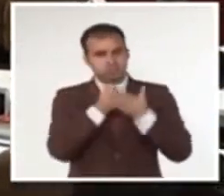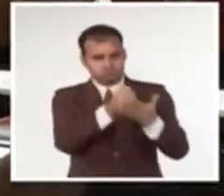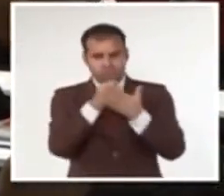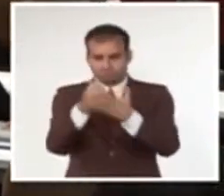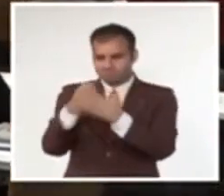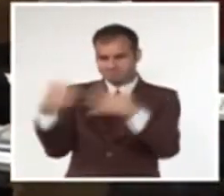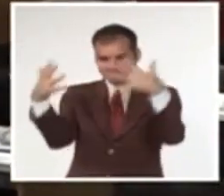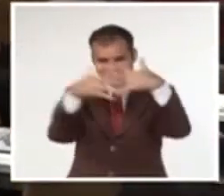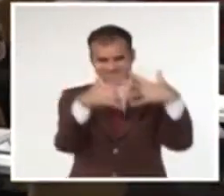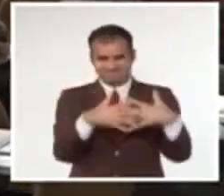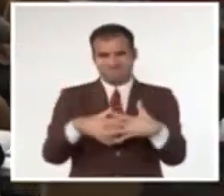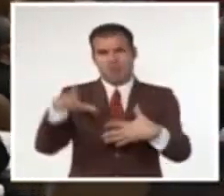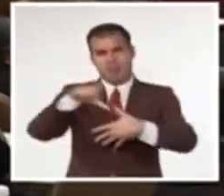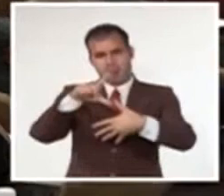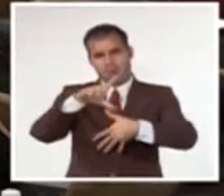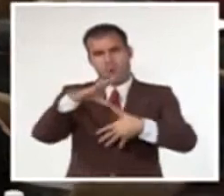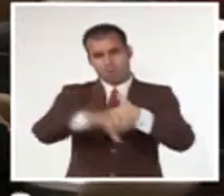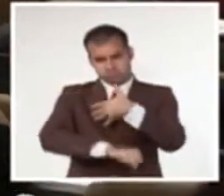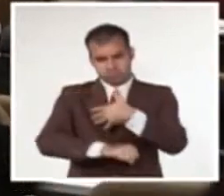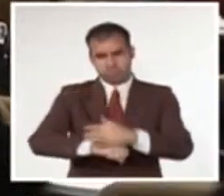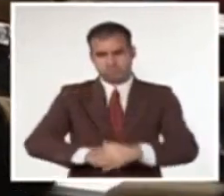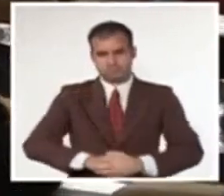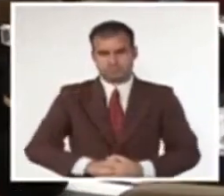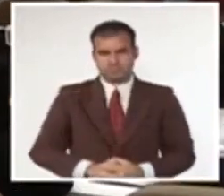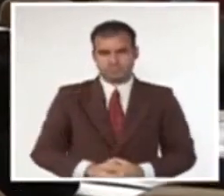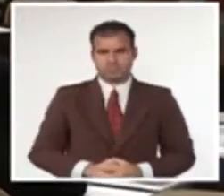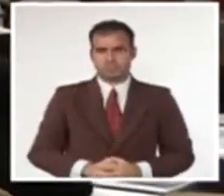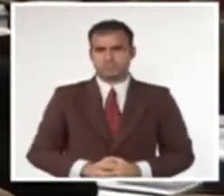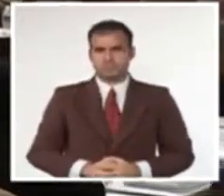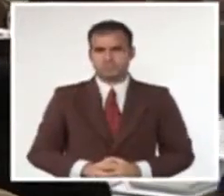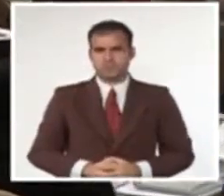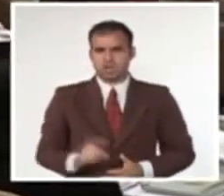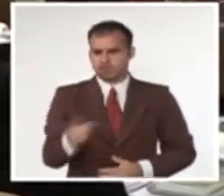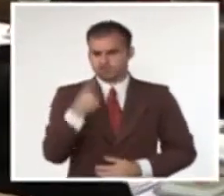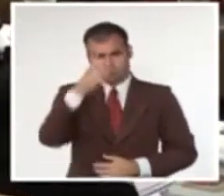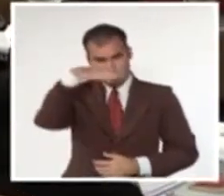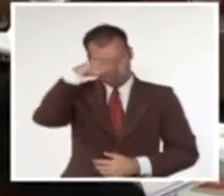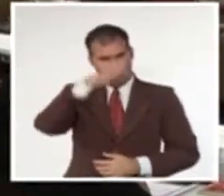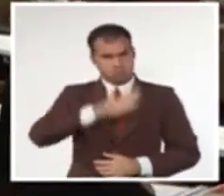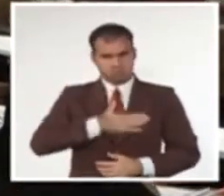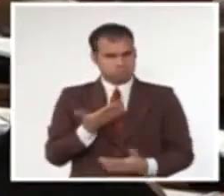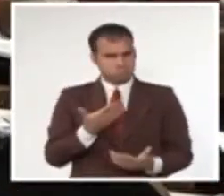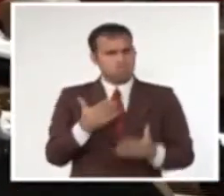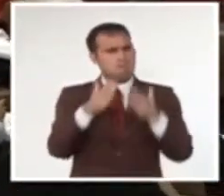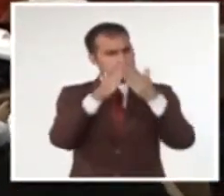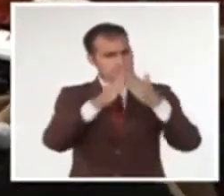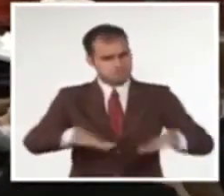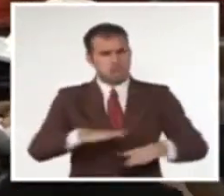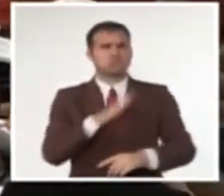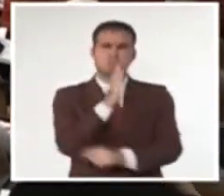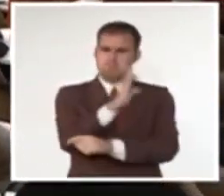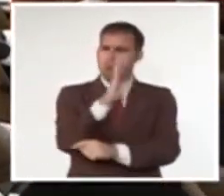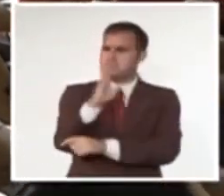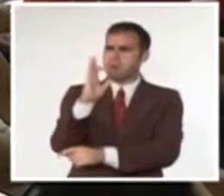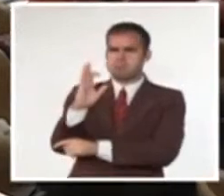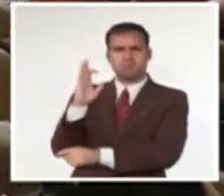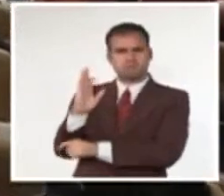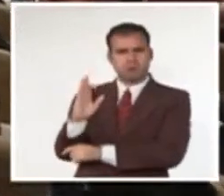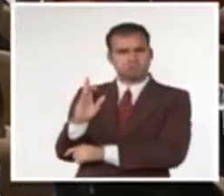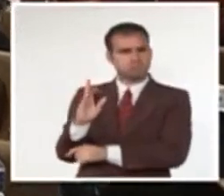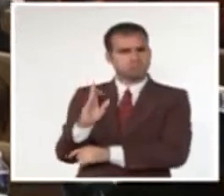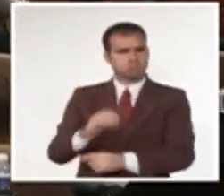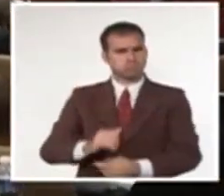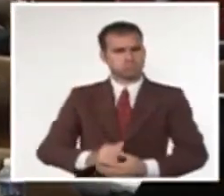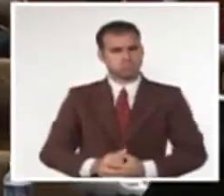genuinamente latinoamericanos. Somos un país de paz, con vínculos de amistad y respeto en todos los rincones del